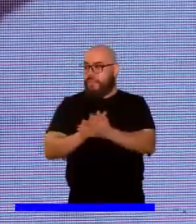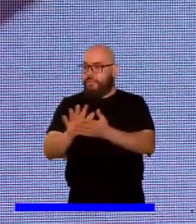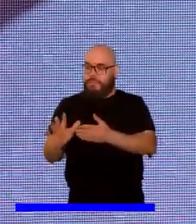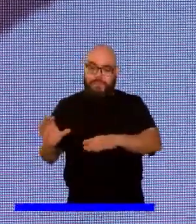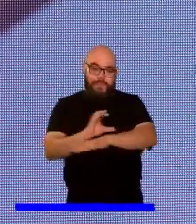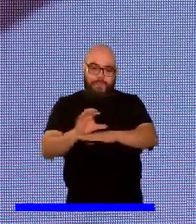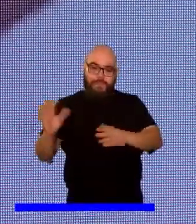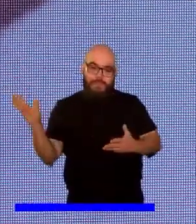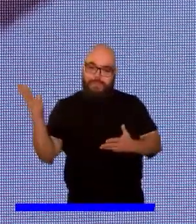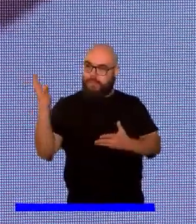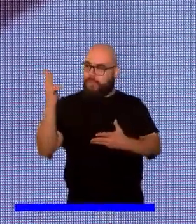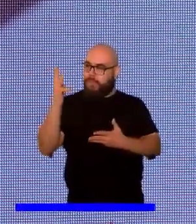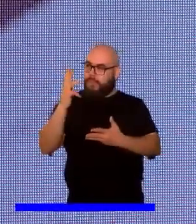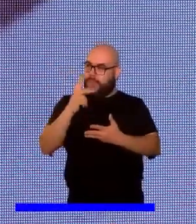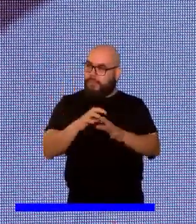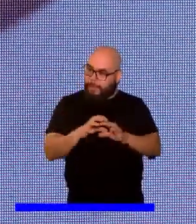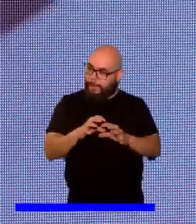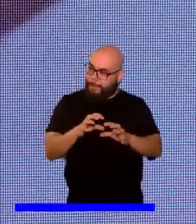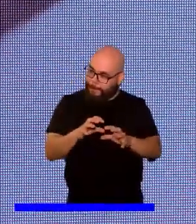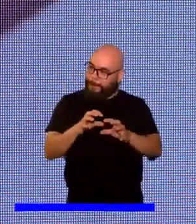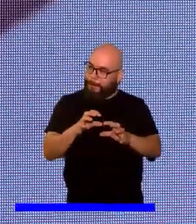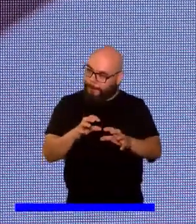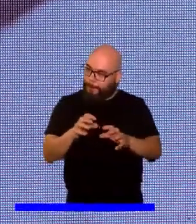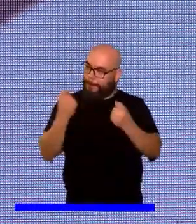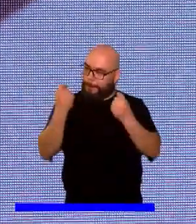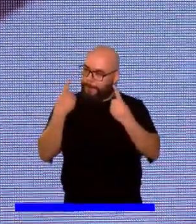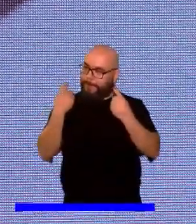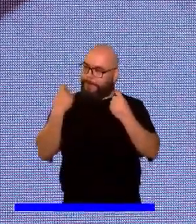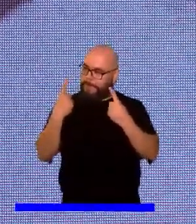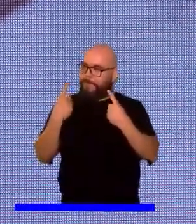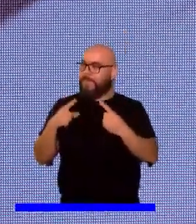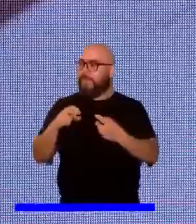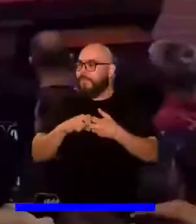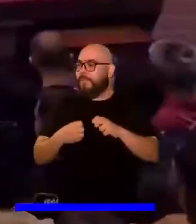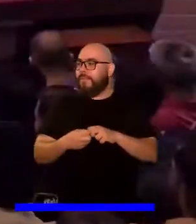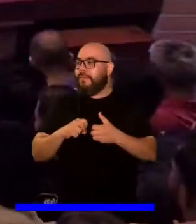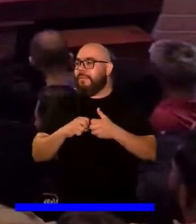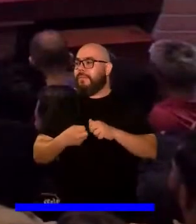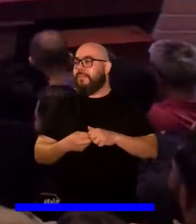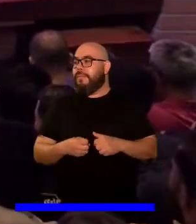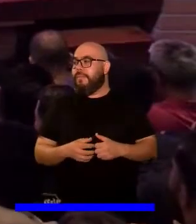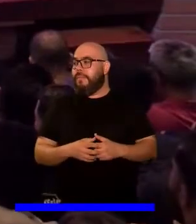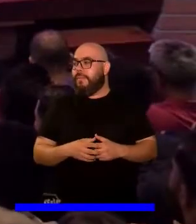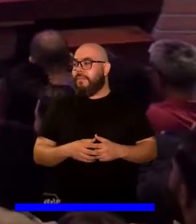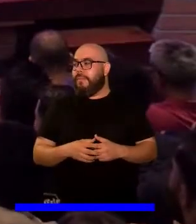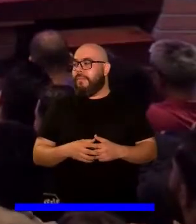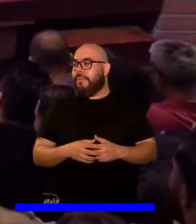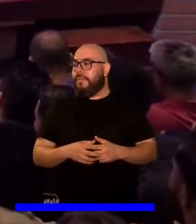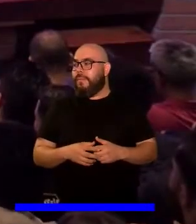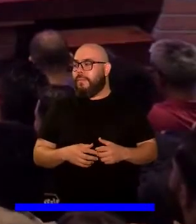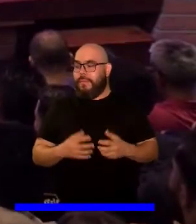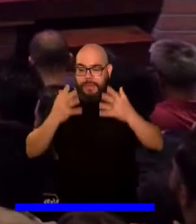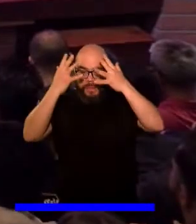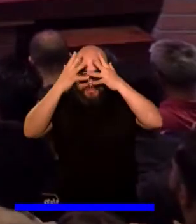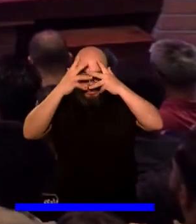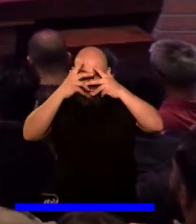del computador. Para aquellos que lo han hecho, creo que entienden un poco cuál es el problema con esto. Son miles de millones de cómputos que se tienen